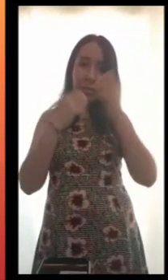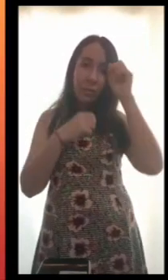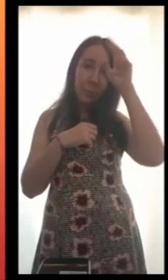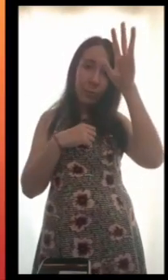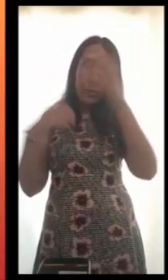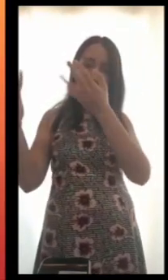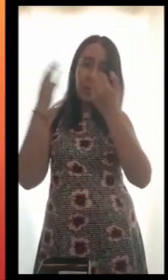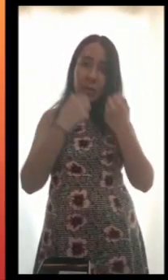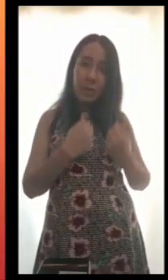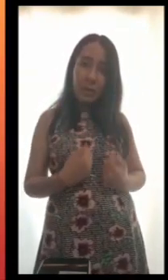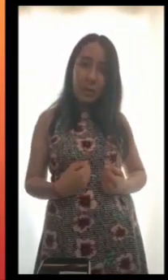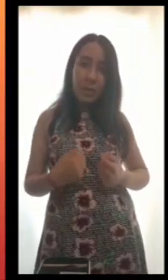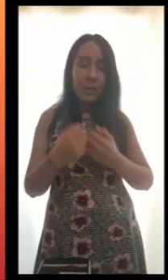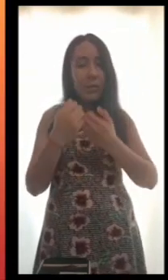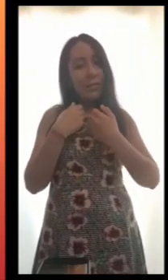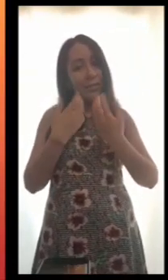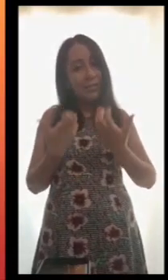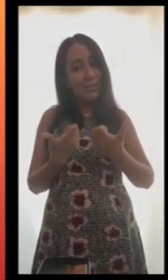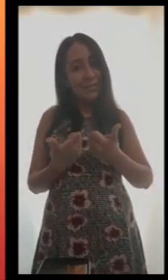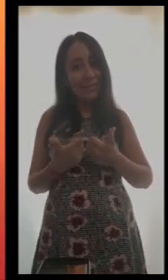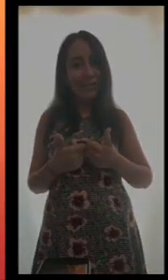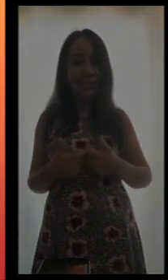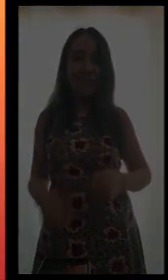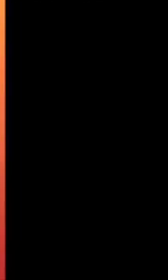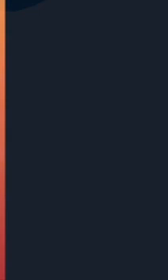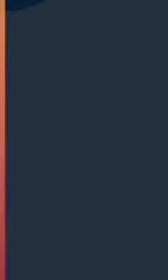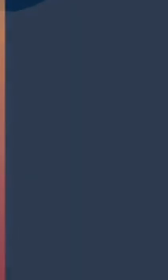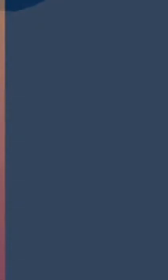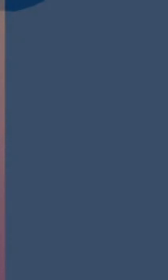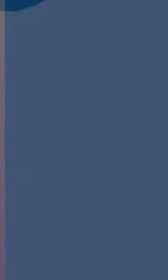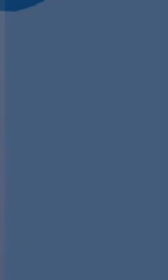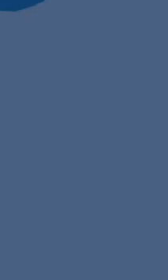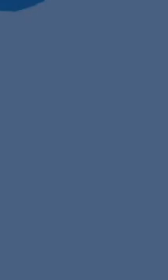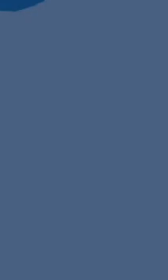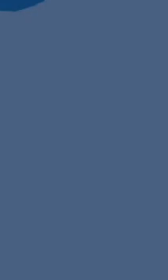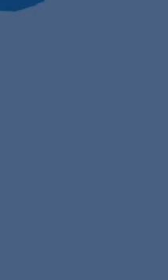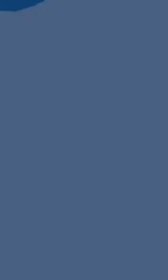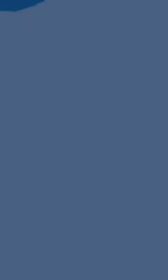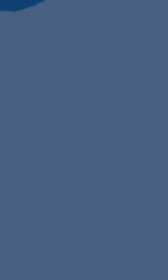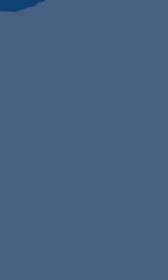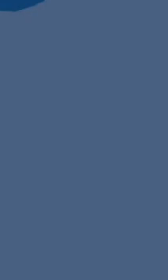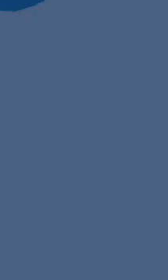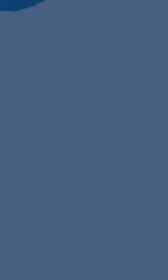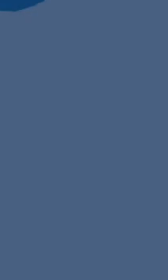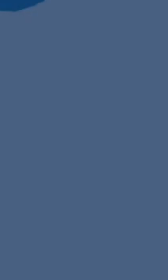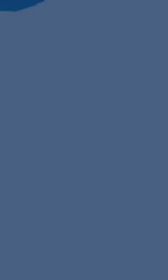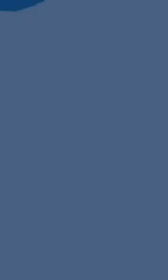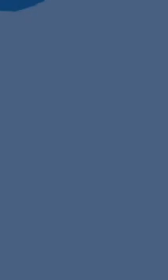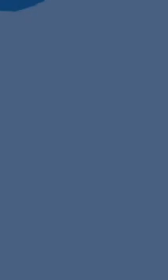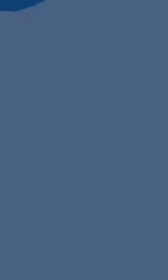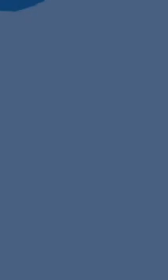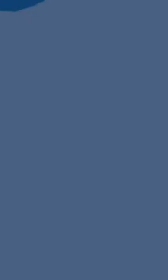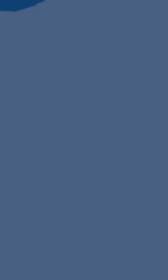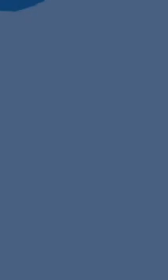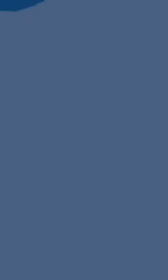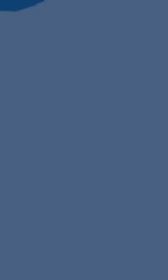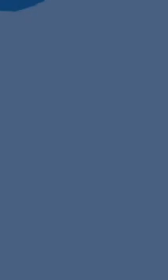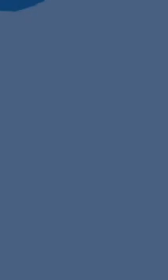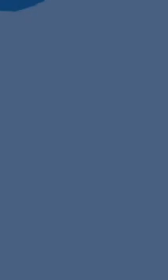de esperanza y sanación. Frente al templo, si sufren